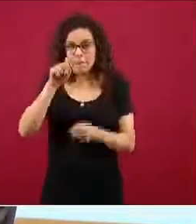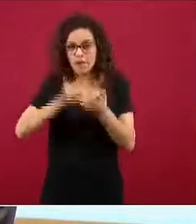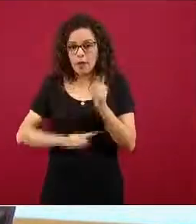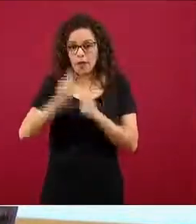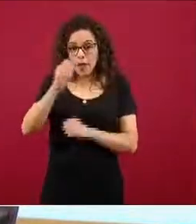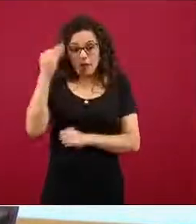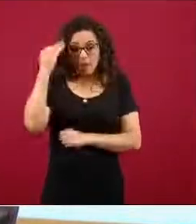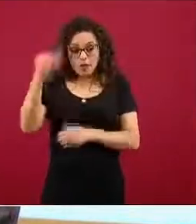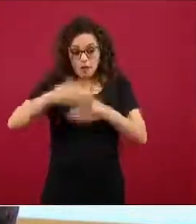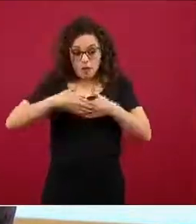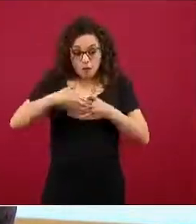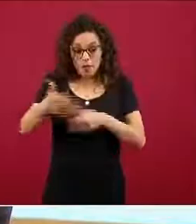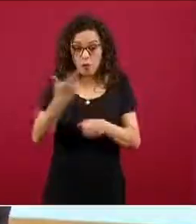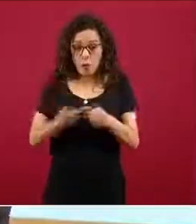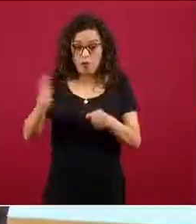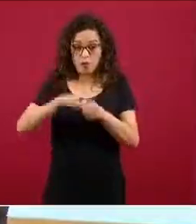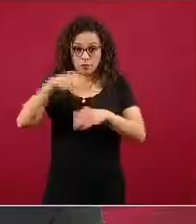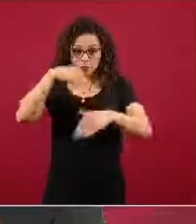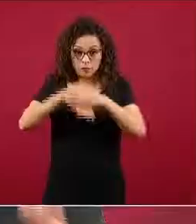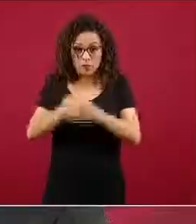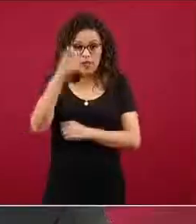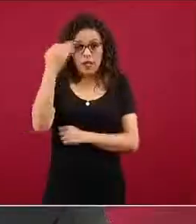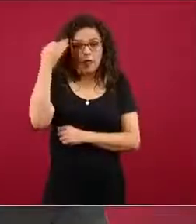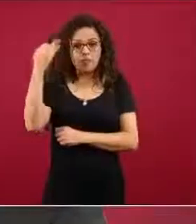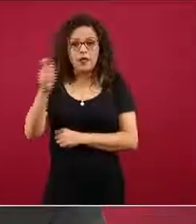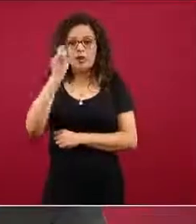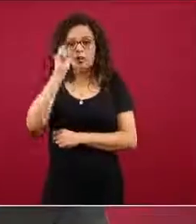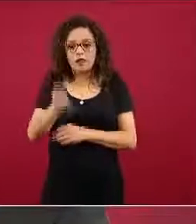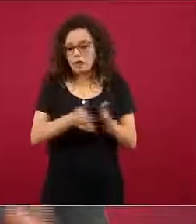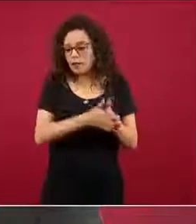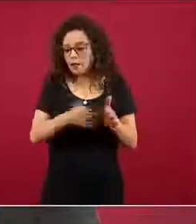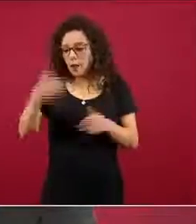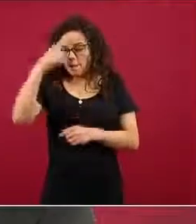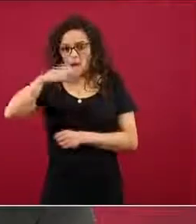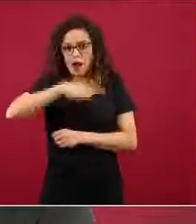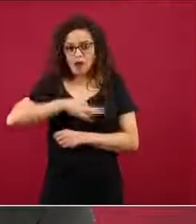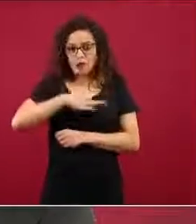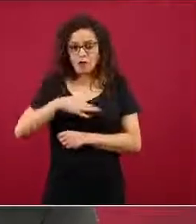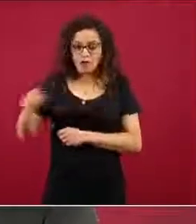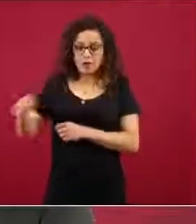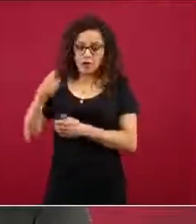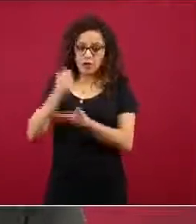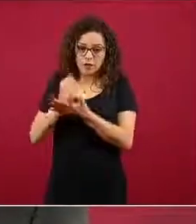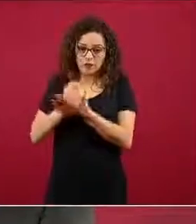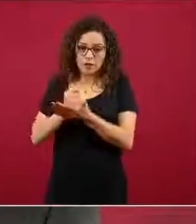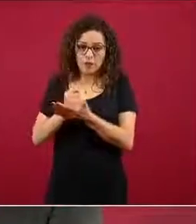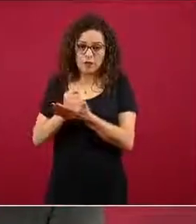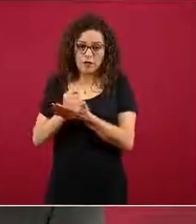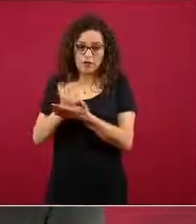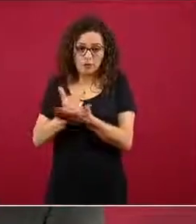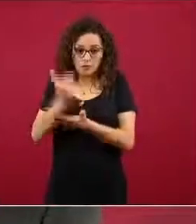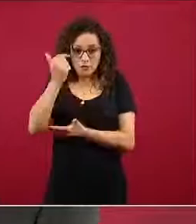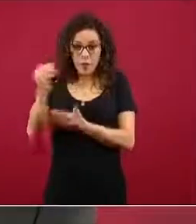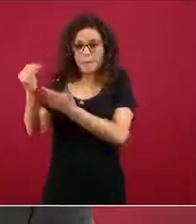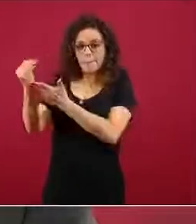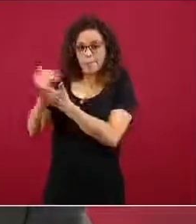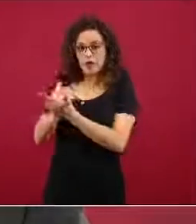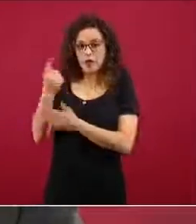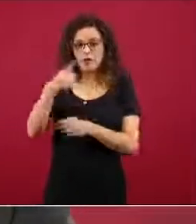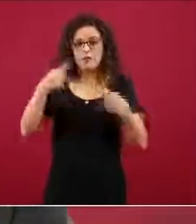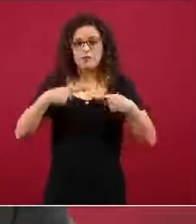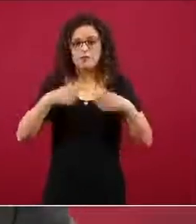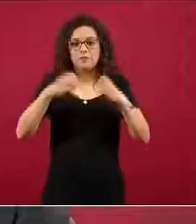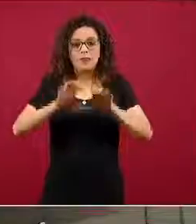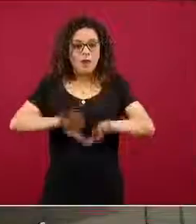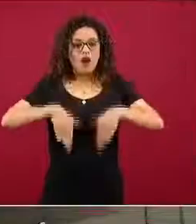promedio la duración del periodo infectante en las terapias intensivas es menor, paradójicamente, que las personas que están